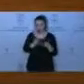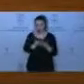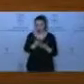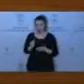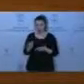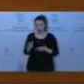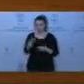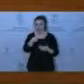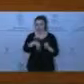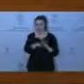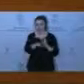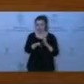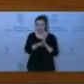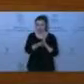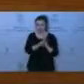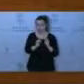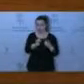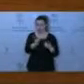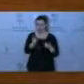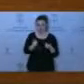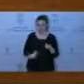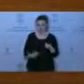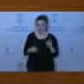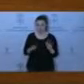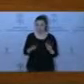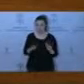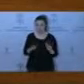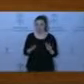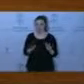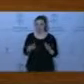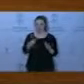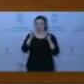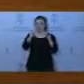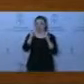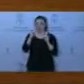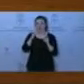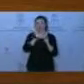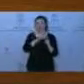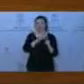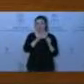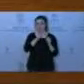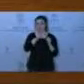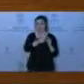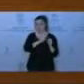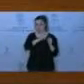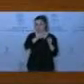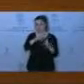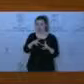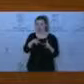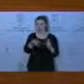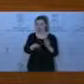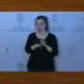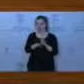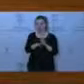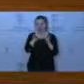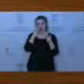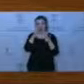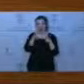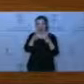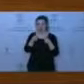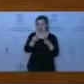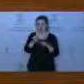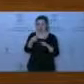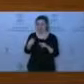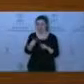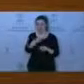Seguimos en el mismo punto de partida. Pero a pesar de ello, intentaremos que la sindicatura siga profundizando la necesidad de realizar una auditoría de la deuda reflejada ya